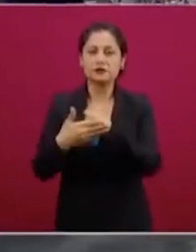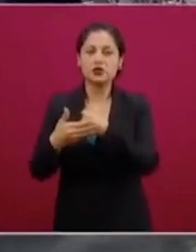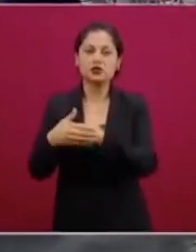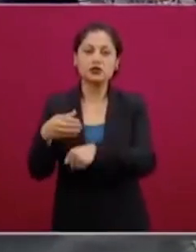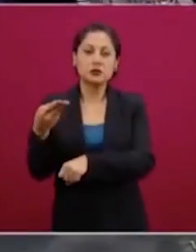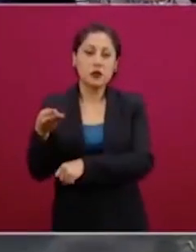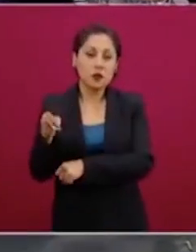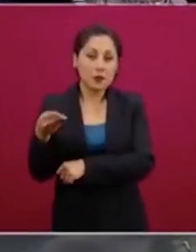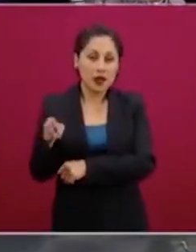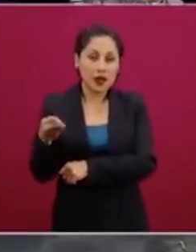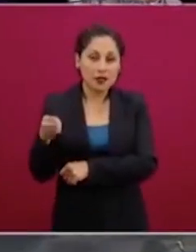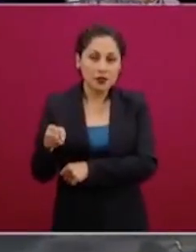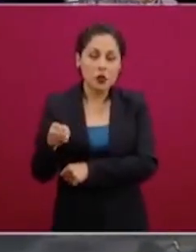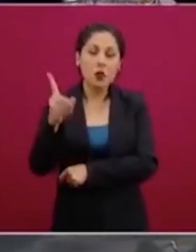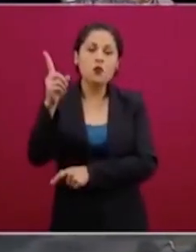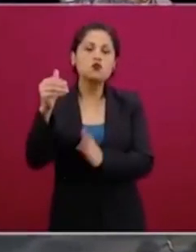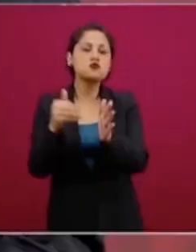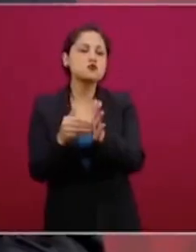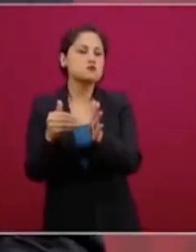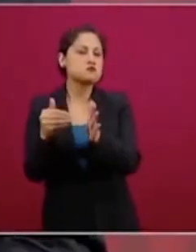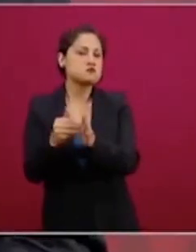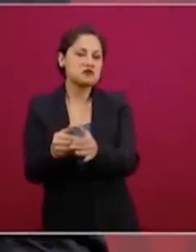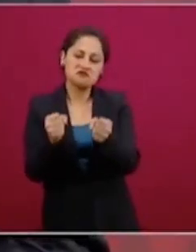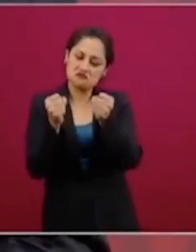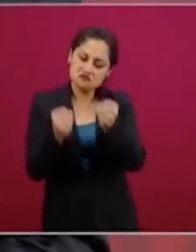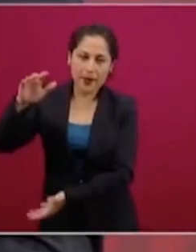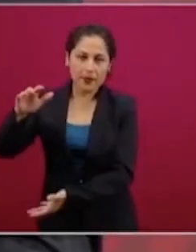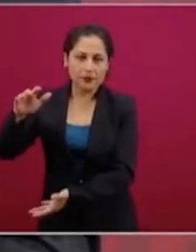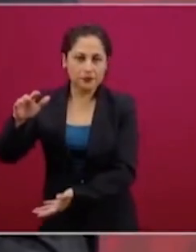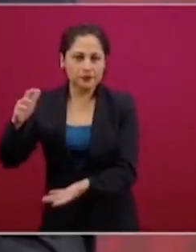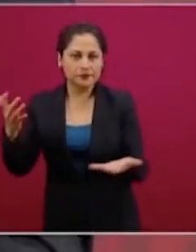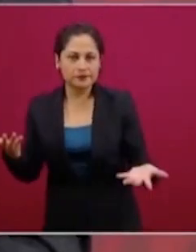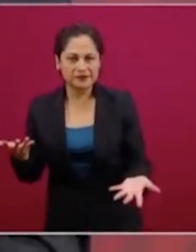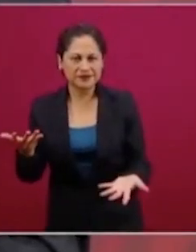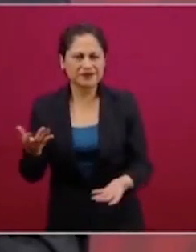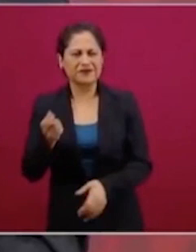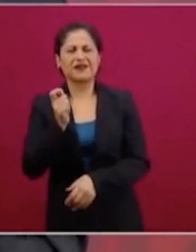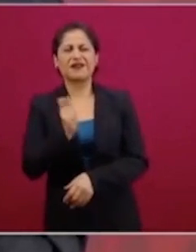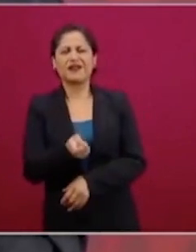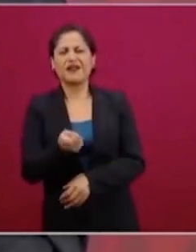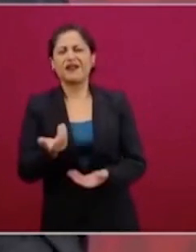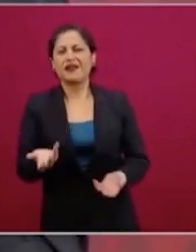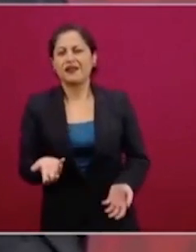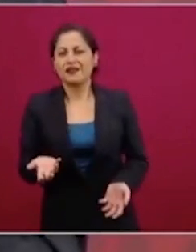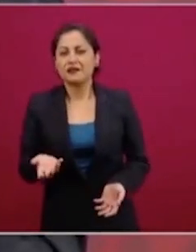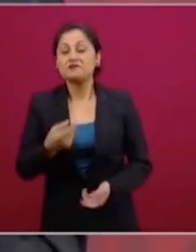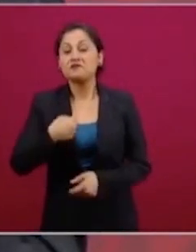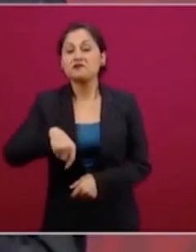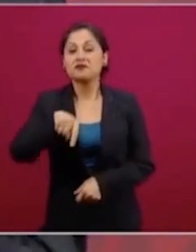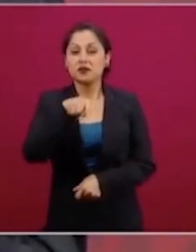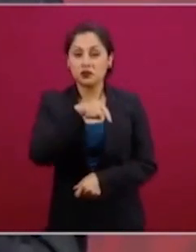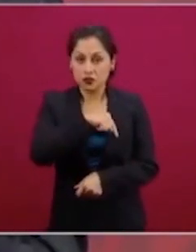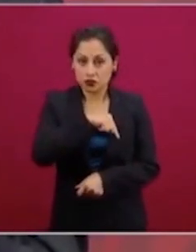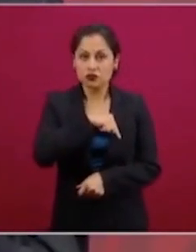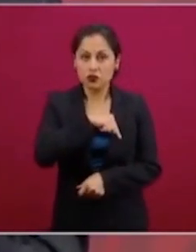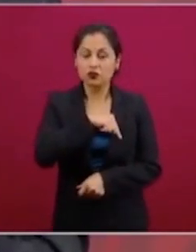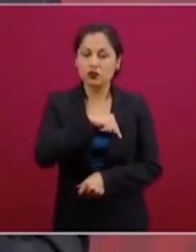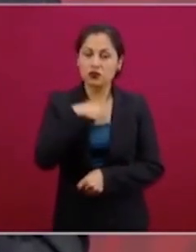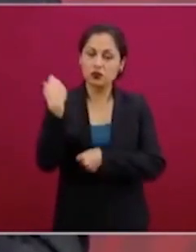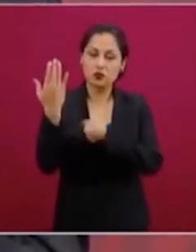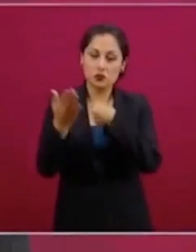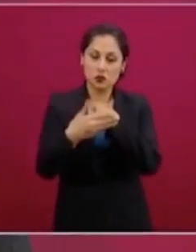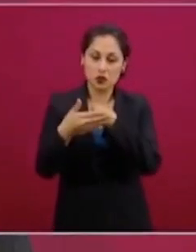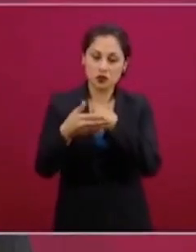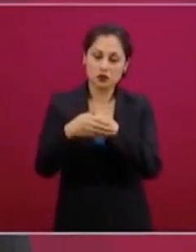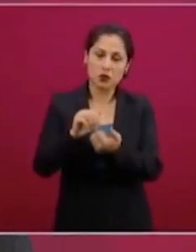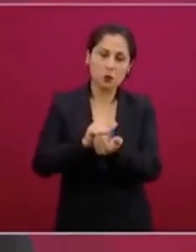de barriles. ¿Qué significa esto? De que vamos a poder producir más gasolinas en